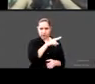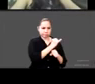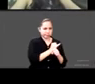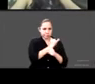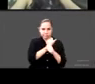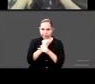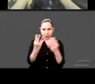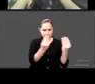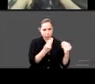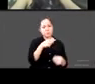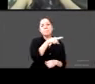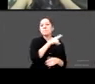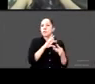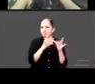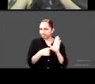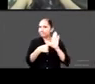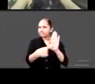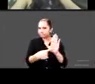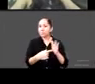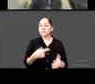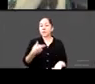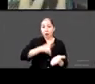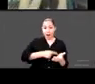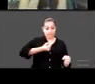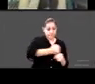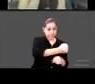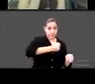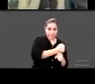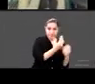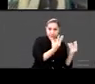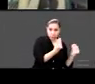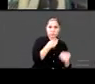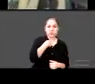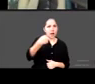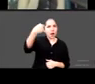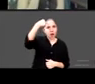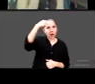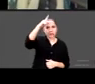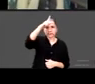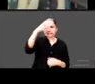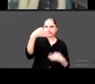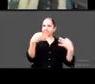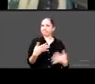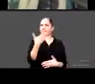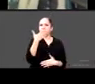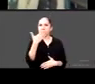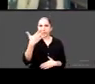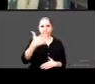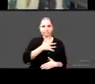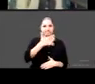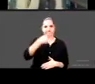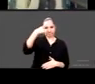entre castigo corporal y pobre salud mental, inconsistencias en el juicio moral, malas relaciones entre padres e hijos, mayor riesgo de